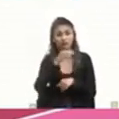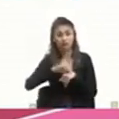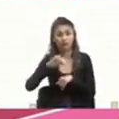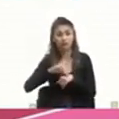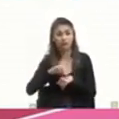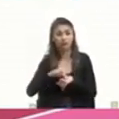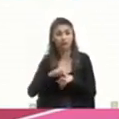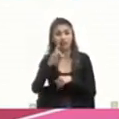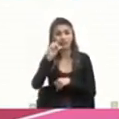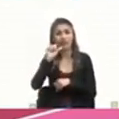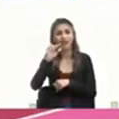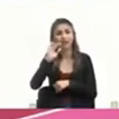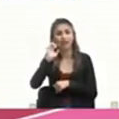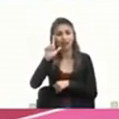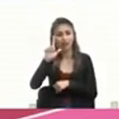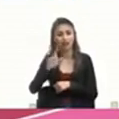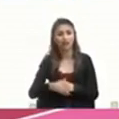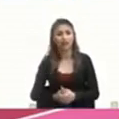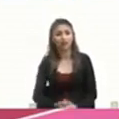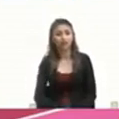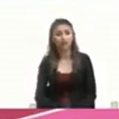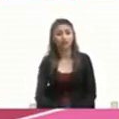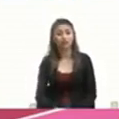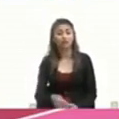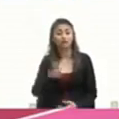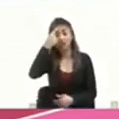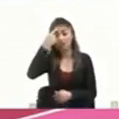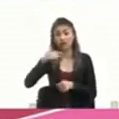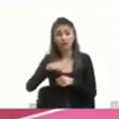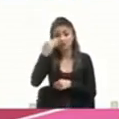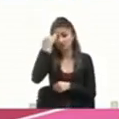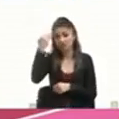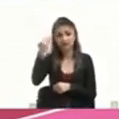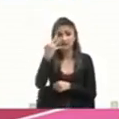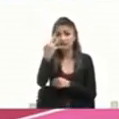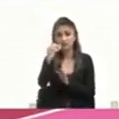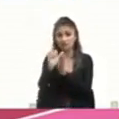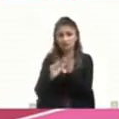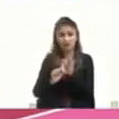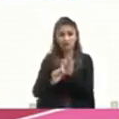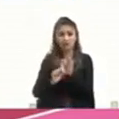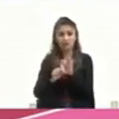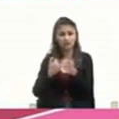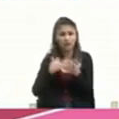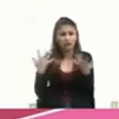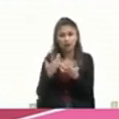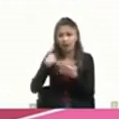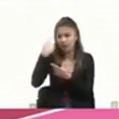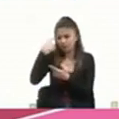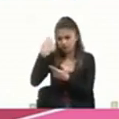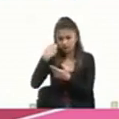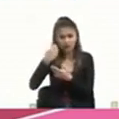Daniel, va a demorar 3 meses. hacemos cuentas